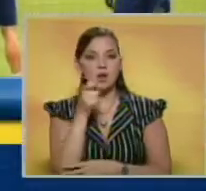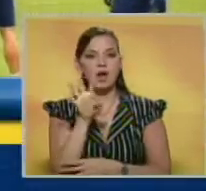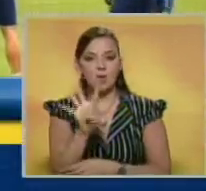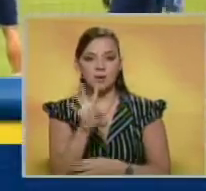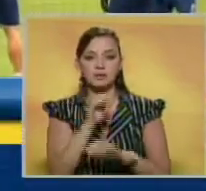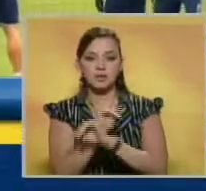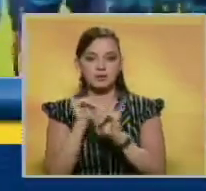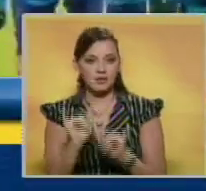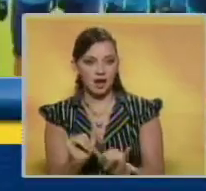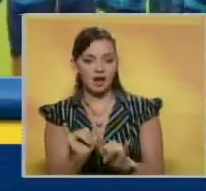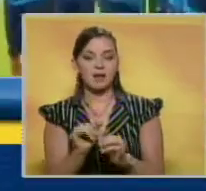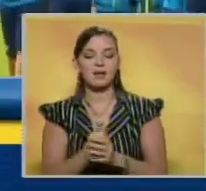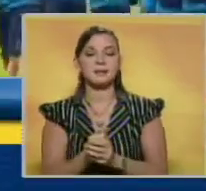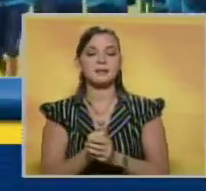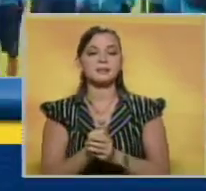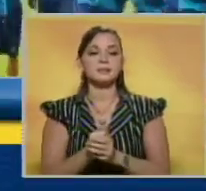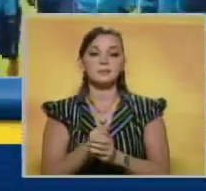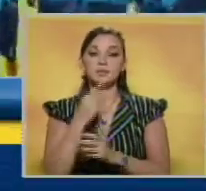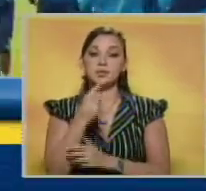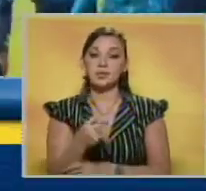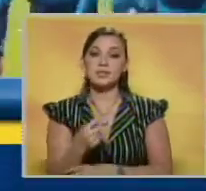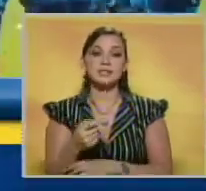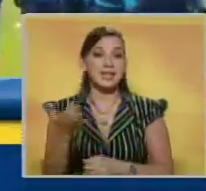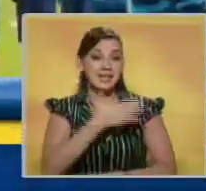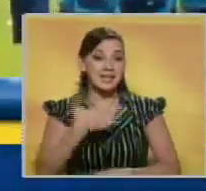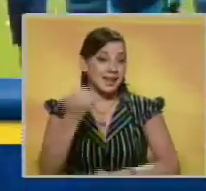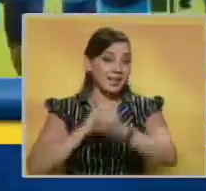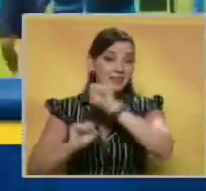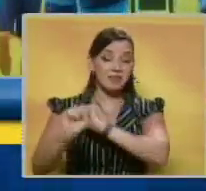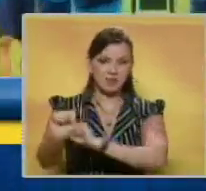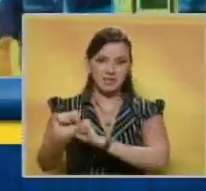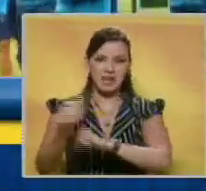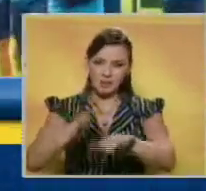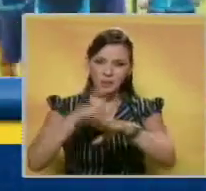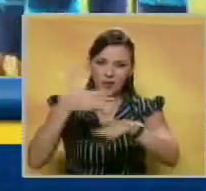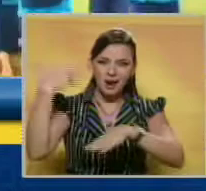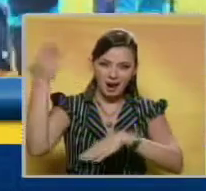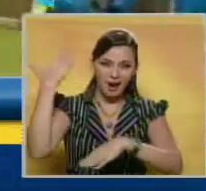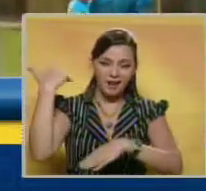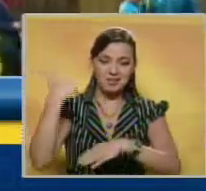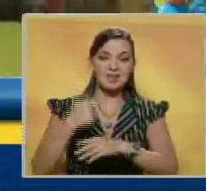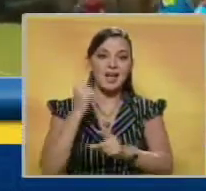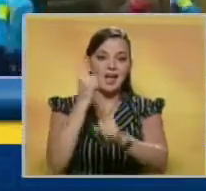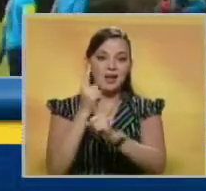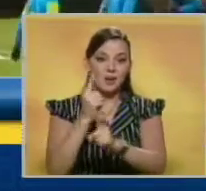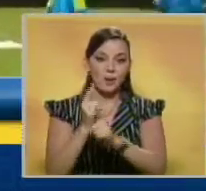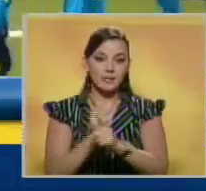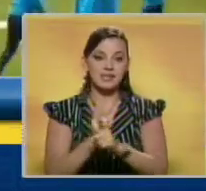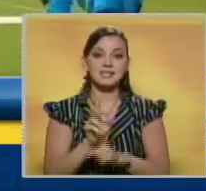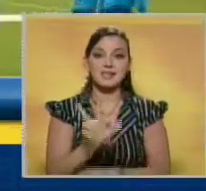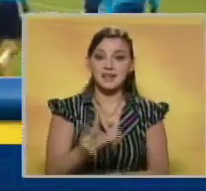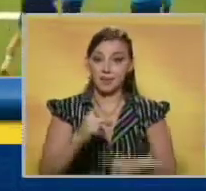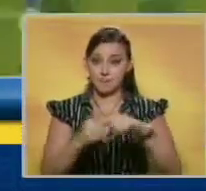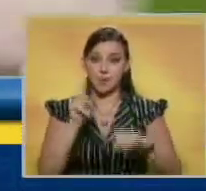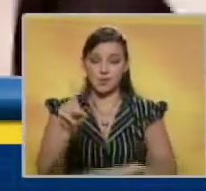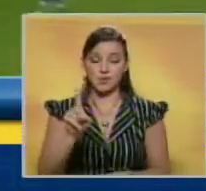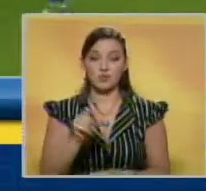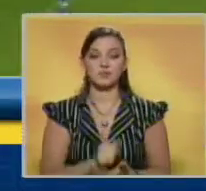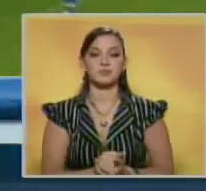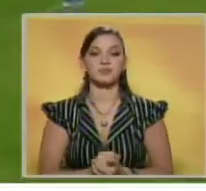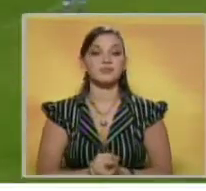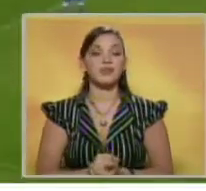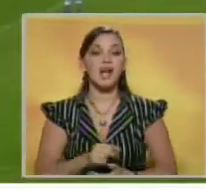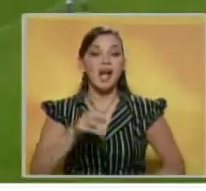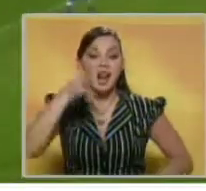ante el Arsenal. El cuadro del Principado intentará defender la ventaja que consiguió en la ida cuando se impuso como visitante 3-1. La